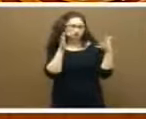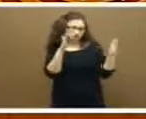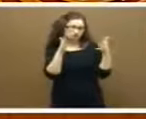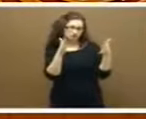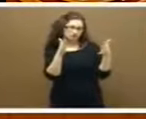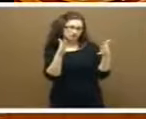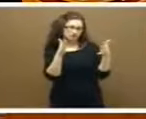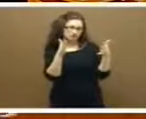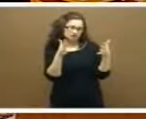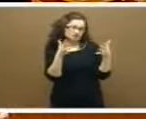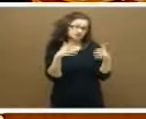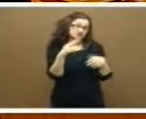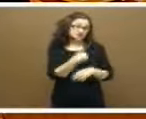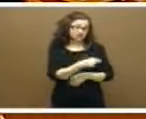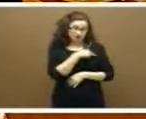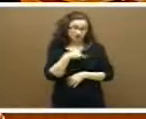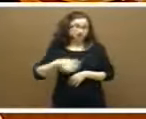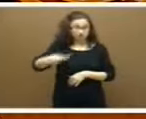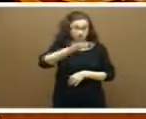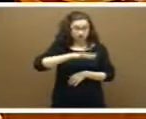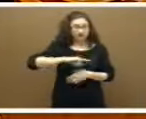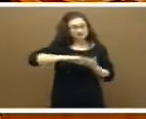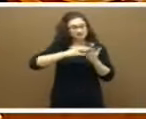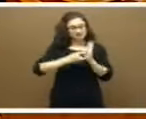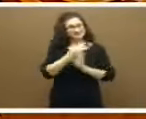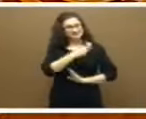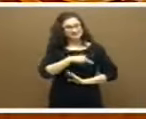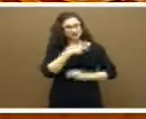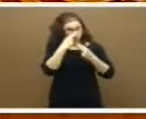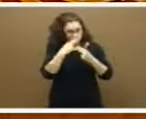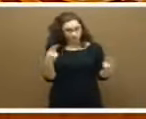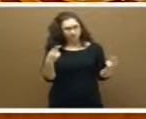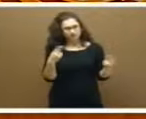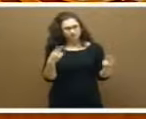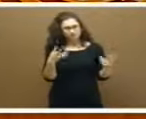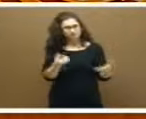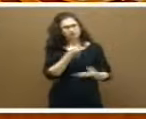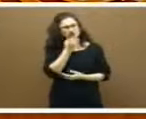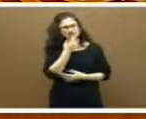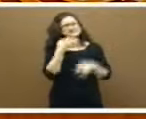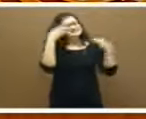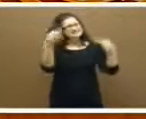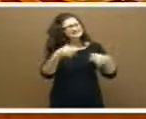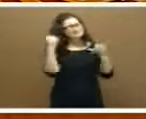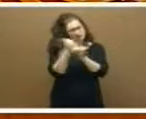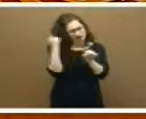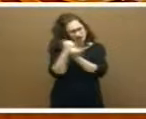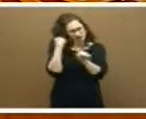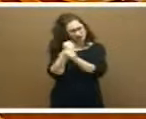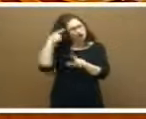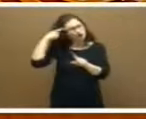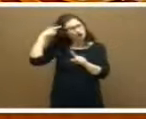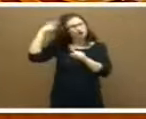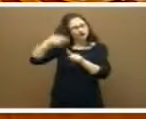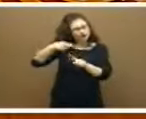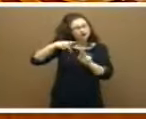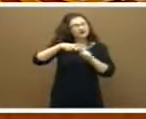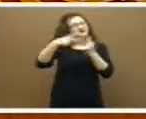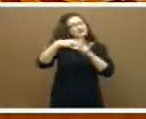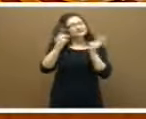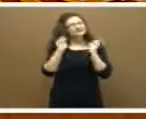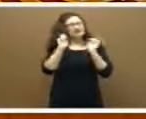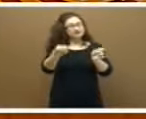salud de zona del sistema sanitario público. Los socialistas hemos trabajado siempre por facilitar herramientas de